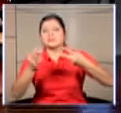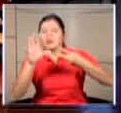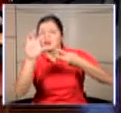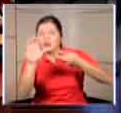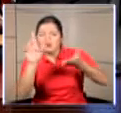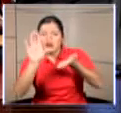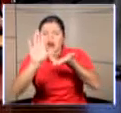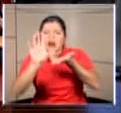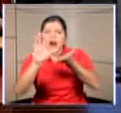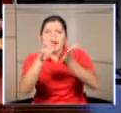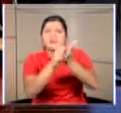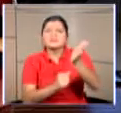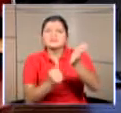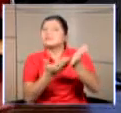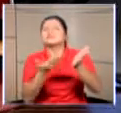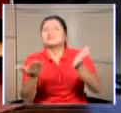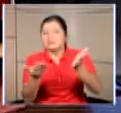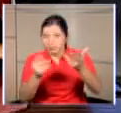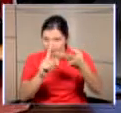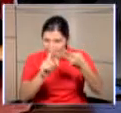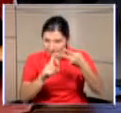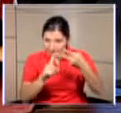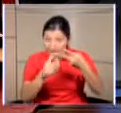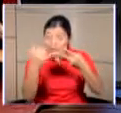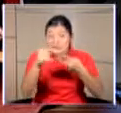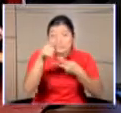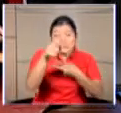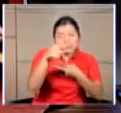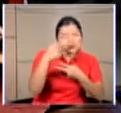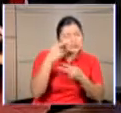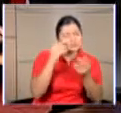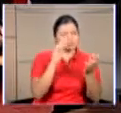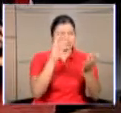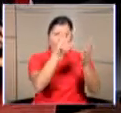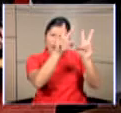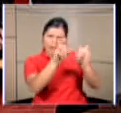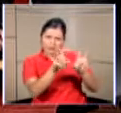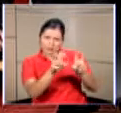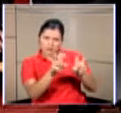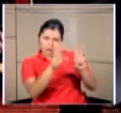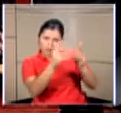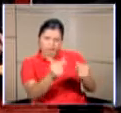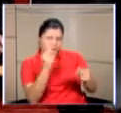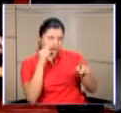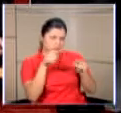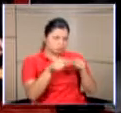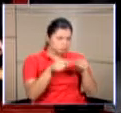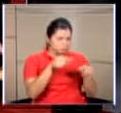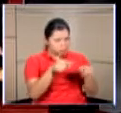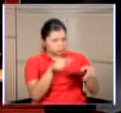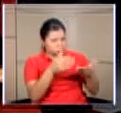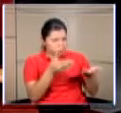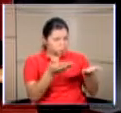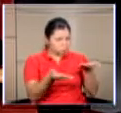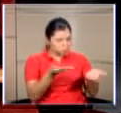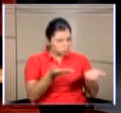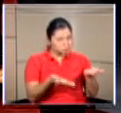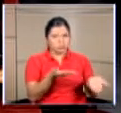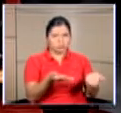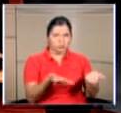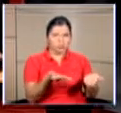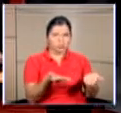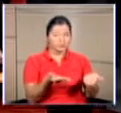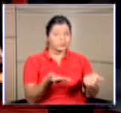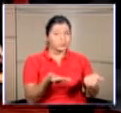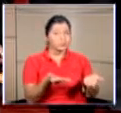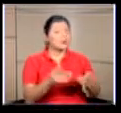el recorte total entre el monto del presupuesto y ve que es de un 1.2%, dice, bueno, es un número relativamente pequeño. Pero el